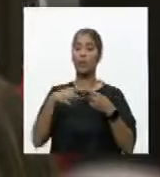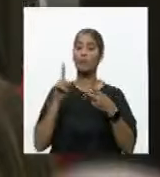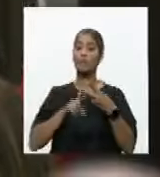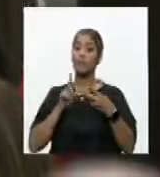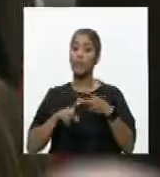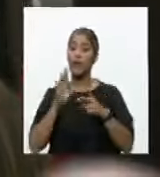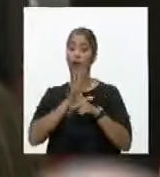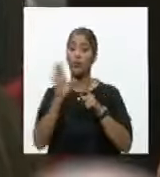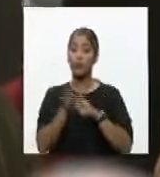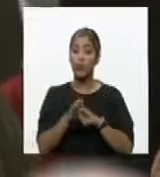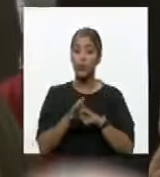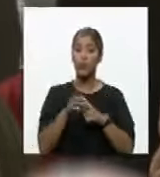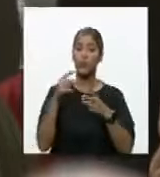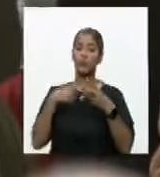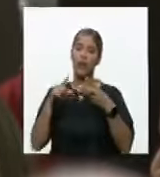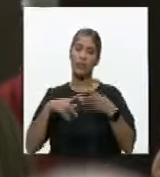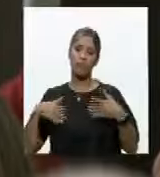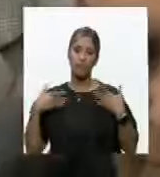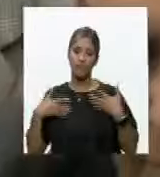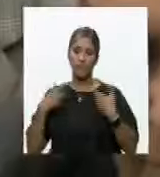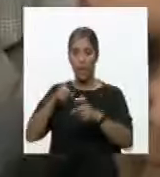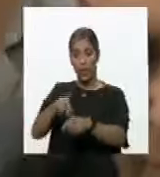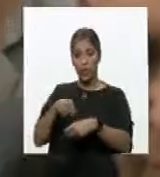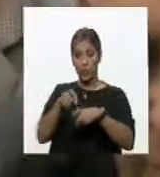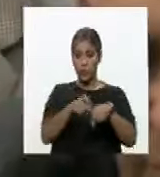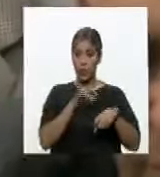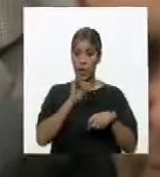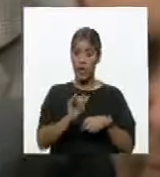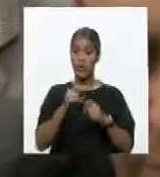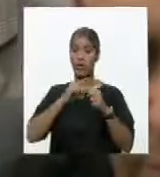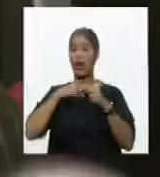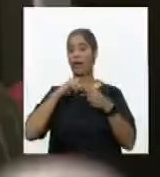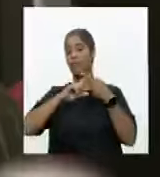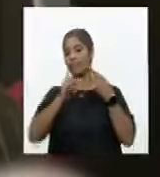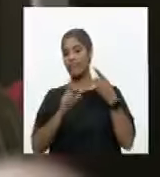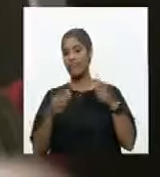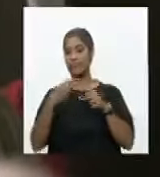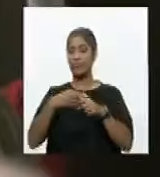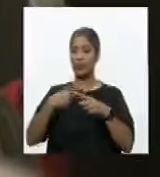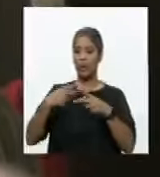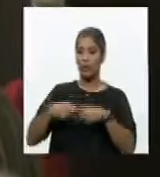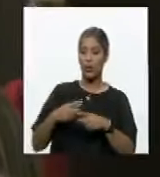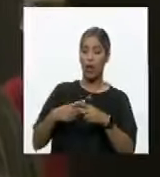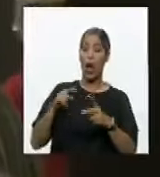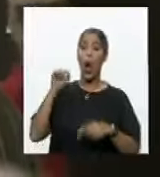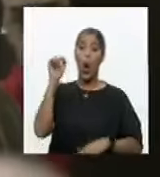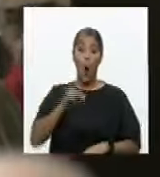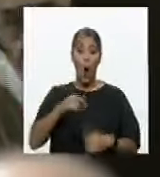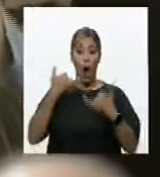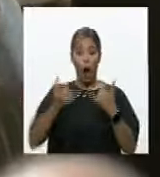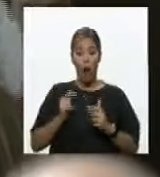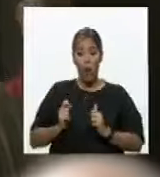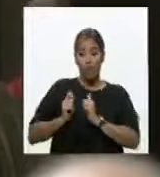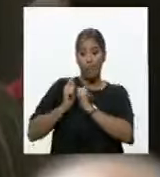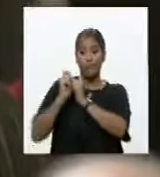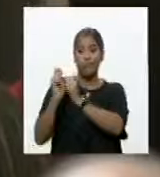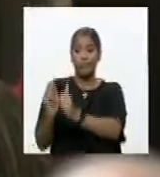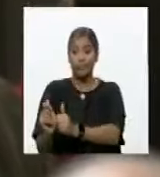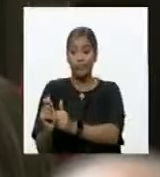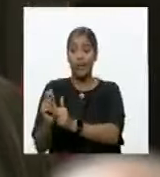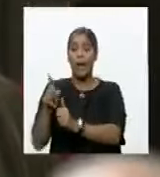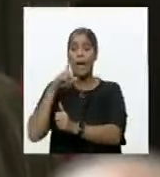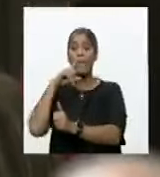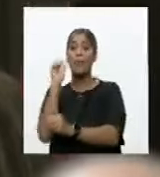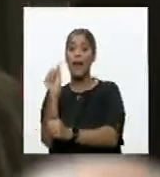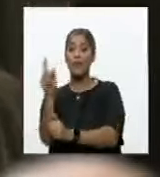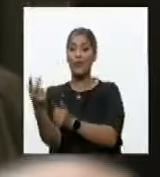cultura, recreación, agrícola y energía. Hoy, por supuesto, nuestro presidente Nicolás Maduro Moro reafirma el